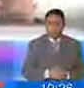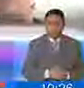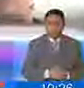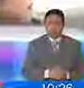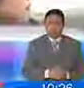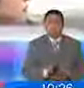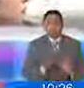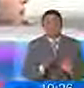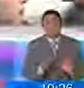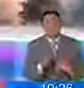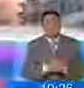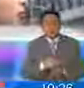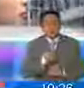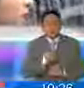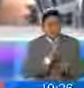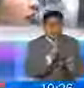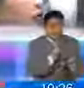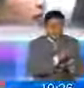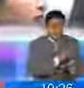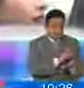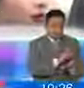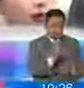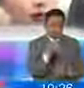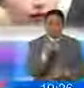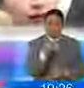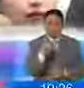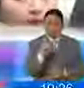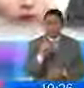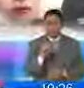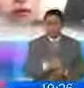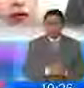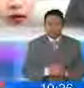insisto, no queremos llegar a hacer nada por la fuerza. Ese no es nuestro estilo.